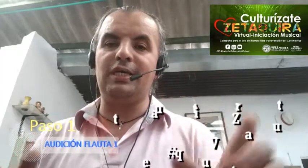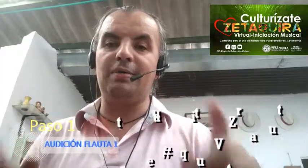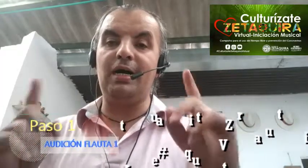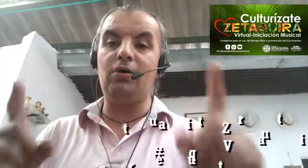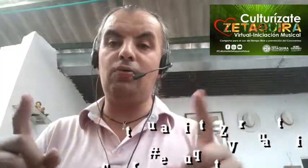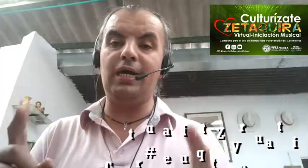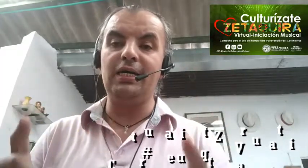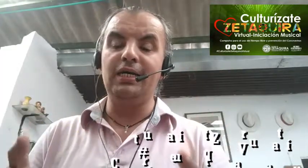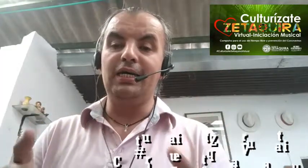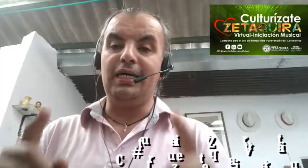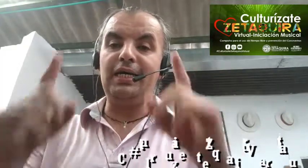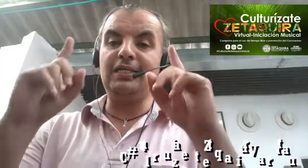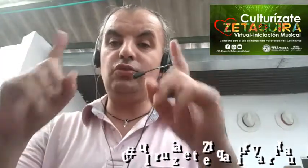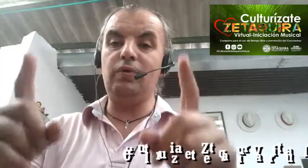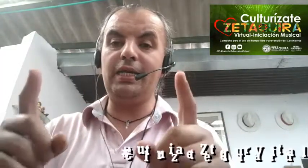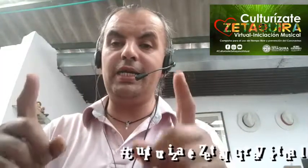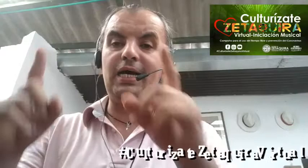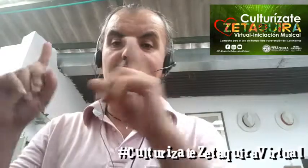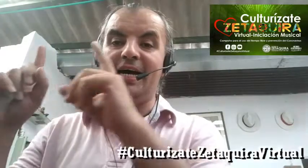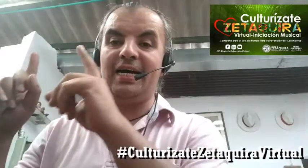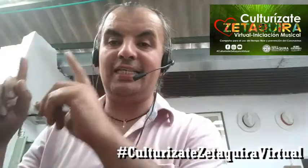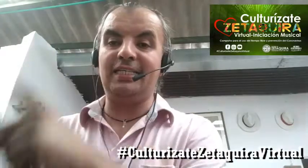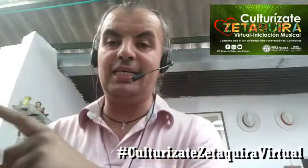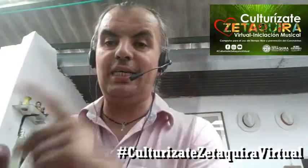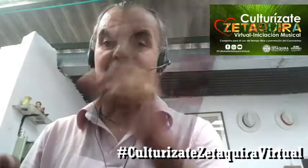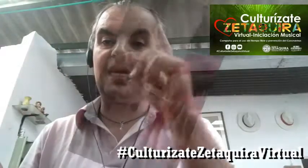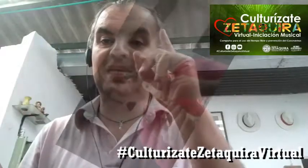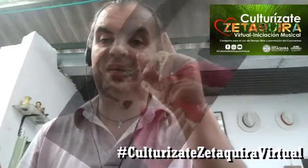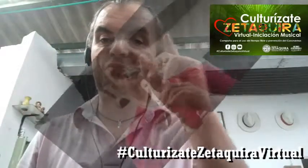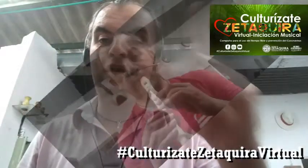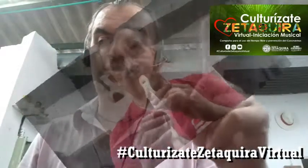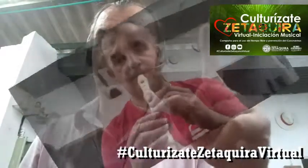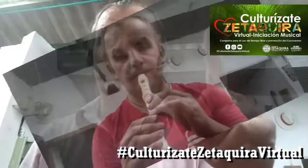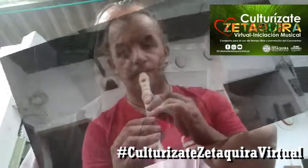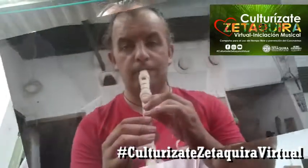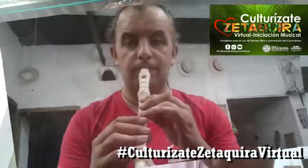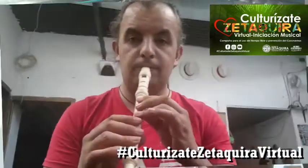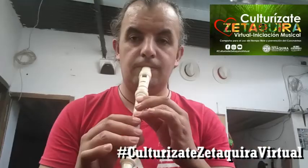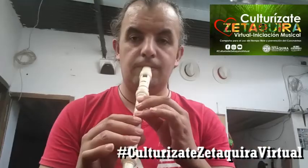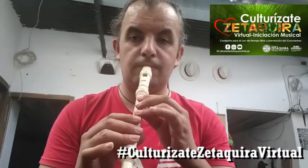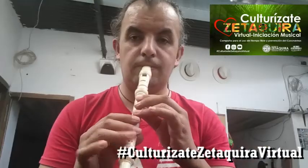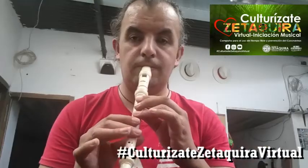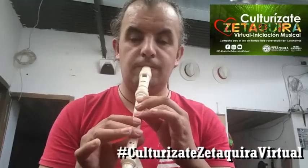bonito que se llama A Jugar y suena así en la flauta.